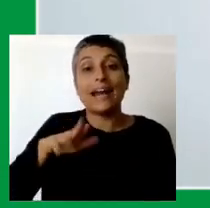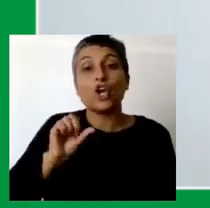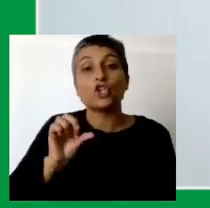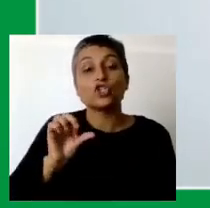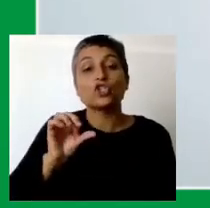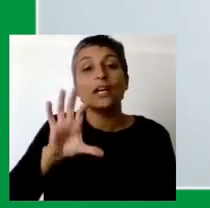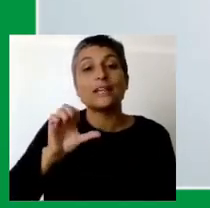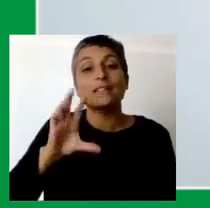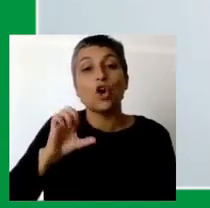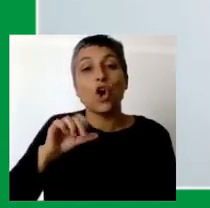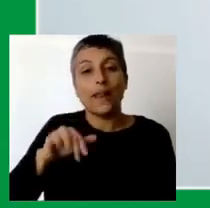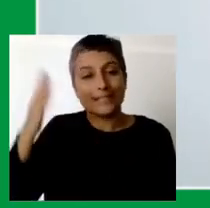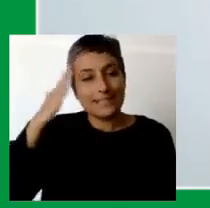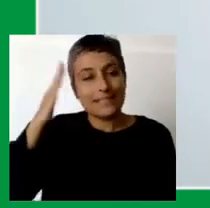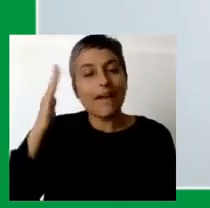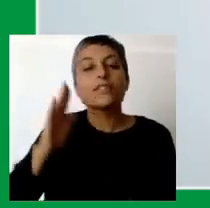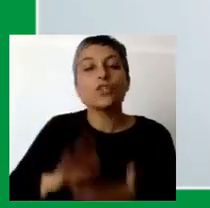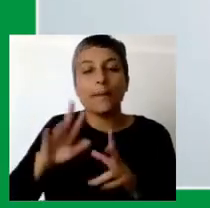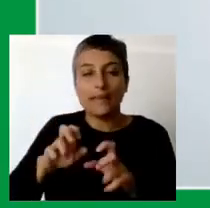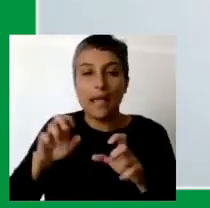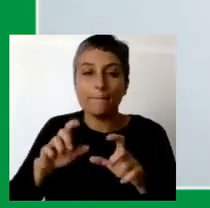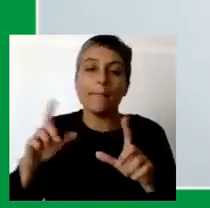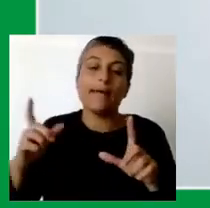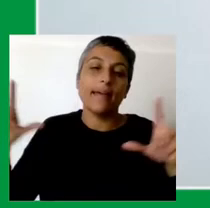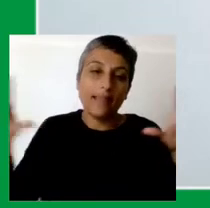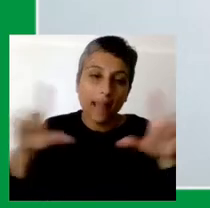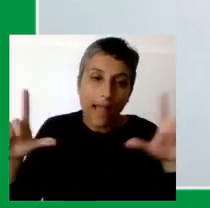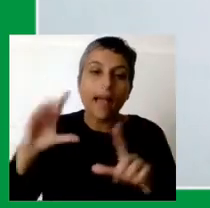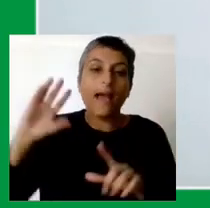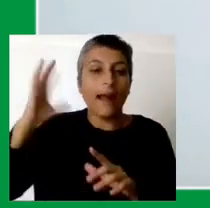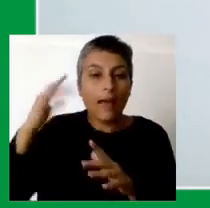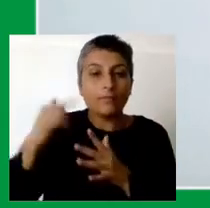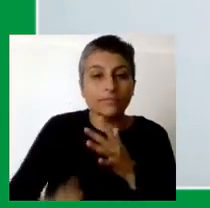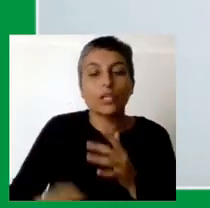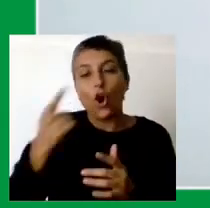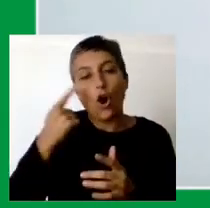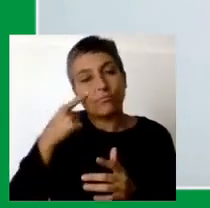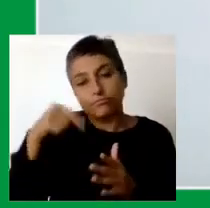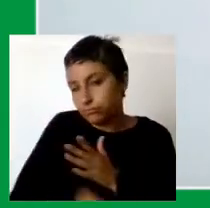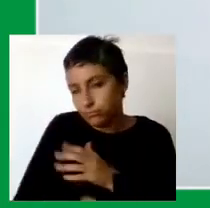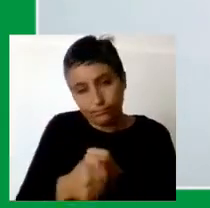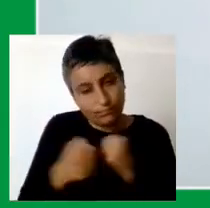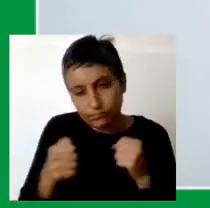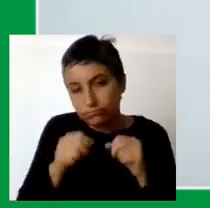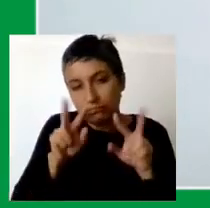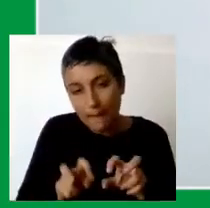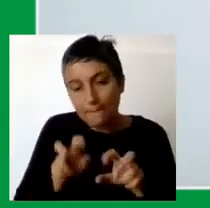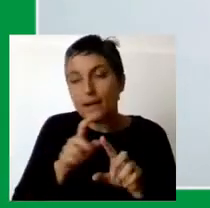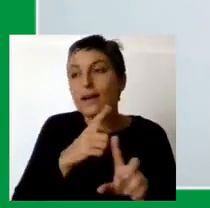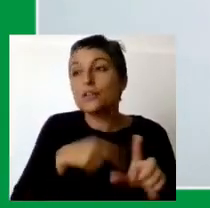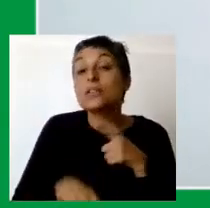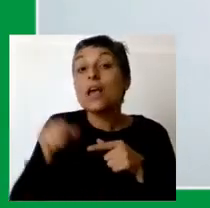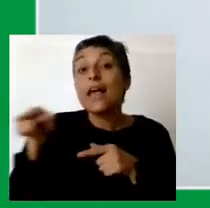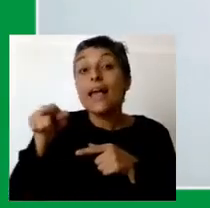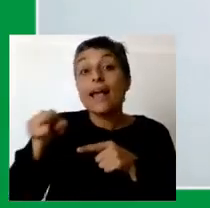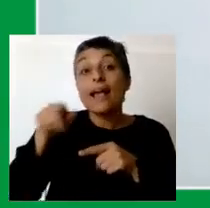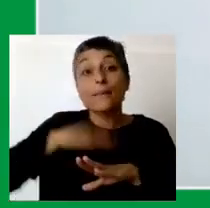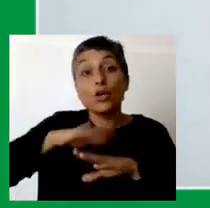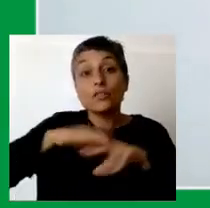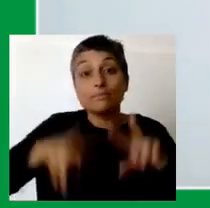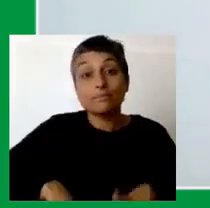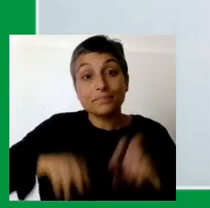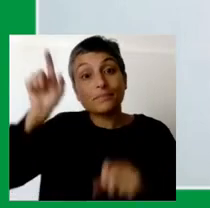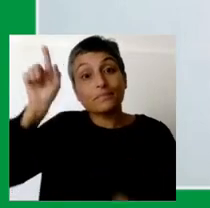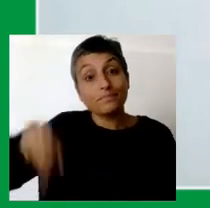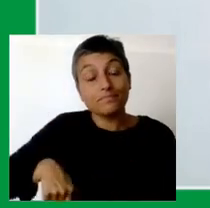que es especialista en ecología de los medios y conoce estos temas a la perfección, hizo un estudio. Él es argentino